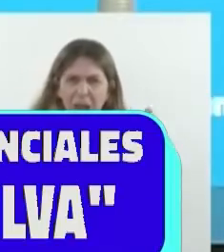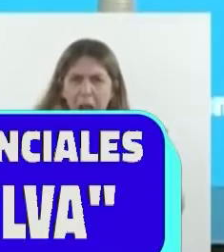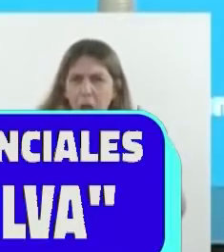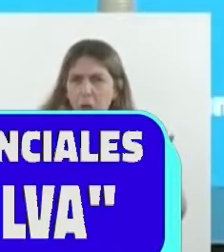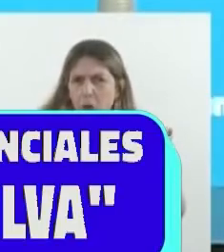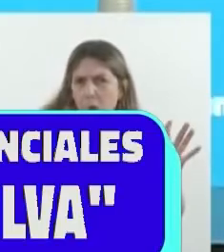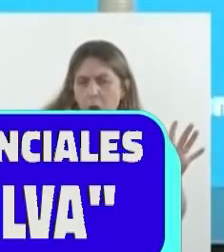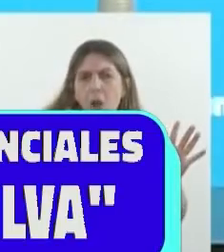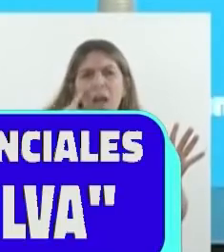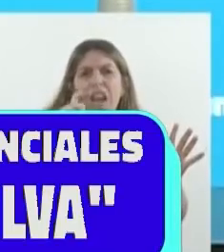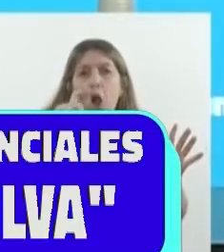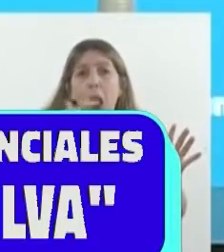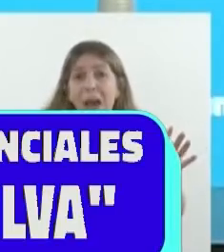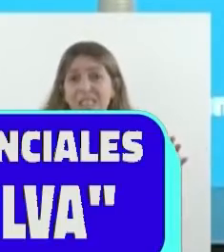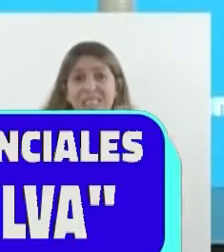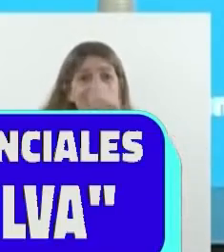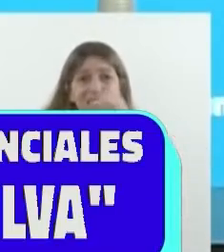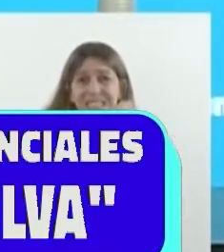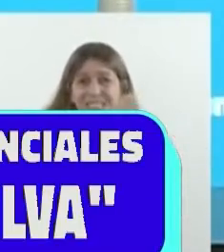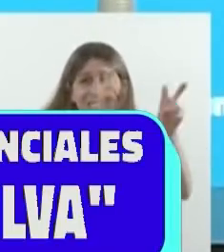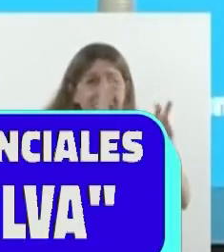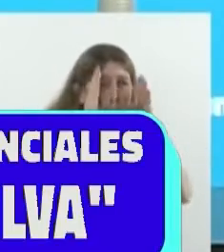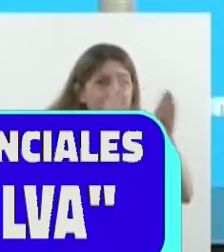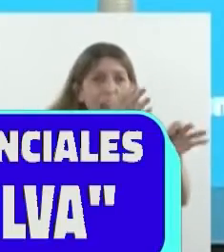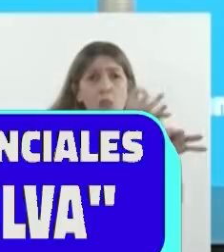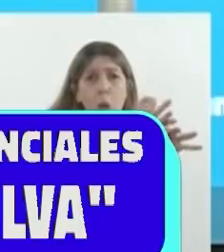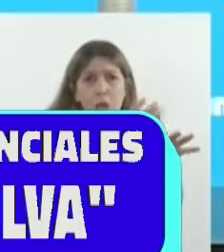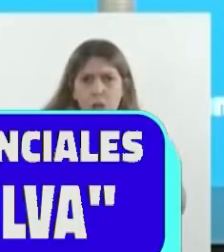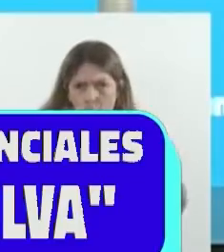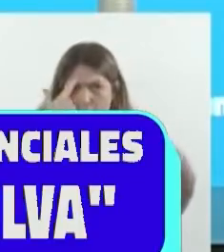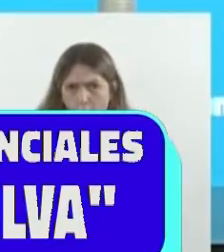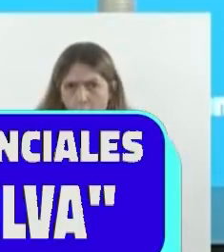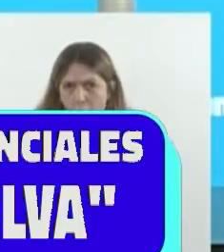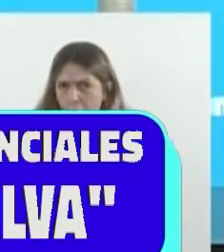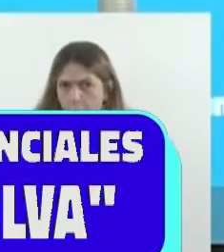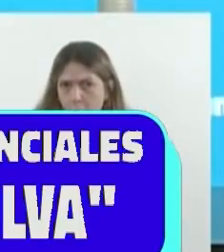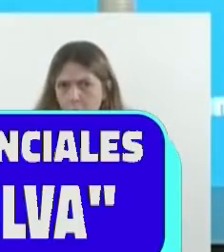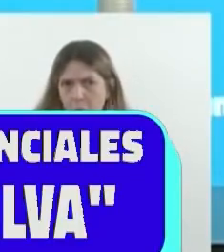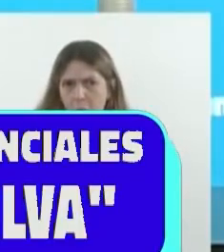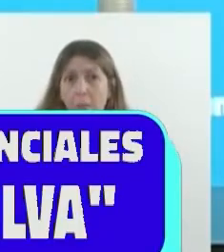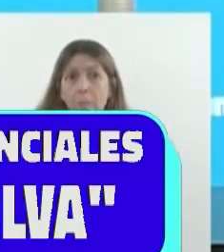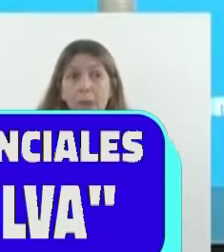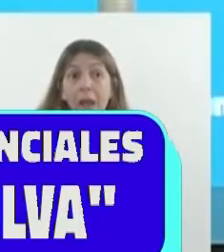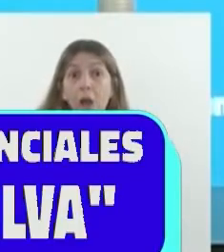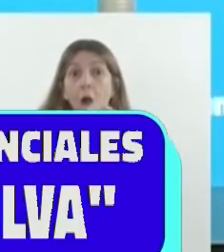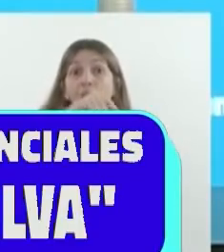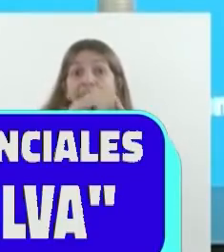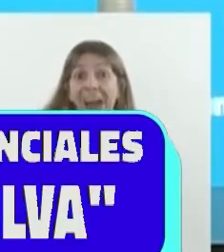lo estrictamente educativo, que yo comparto plenamente, pero que en este momento está